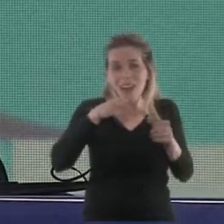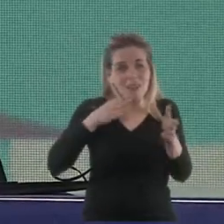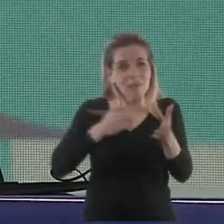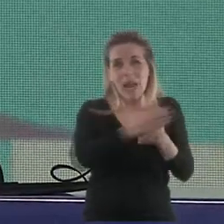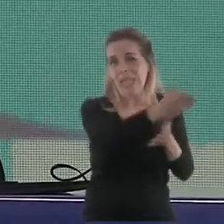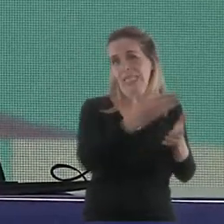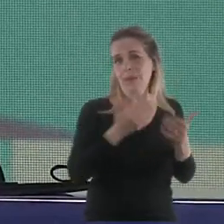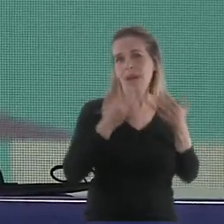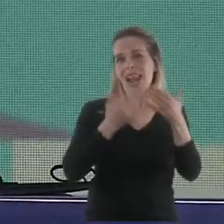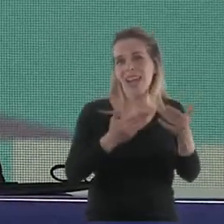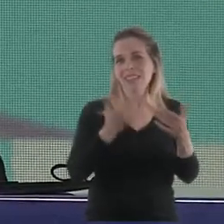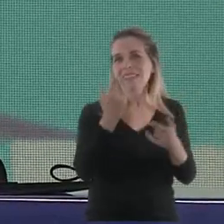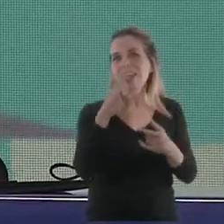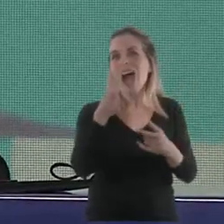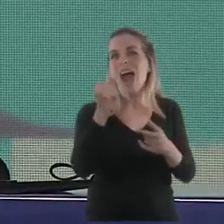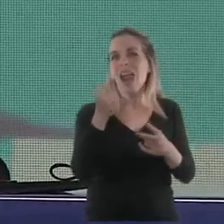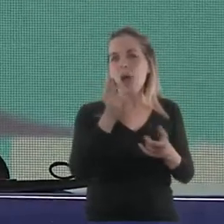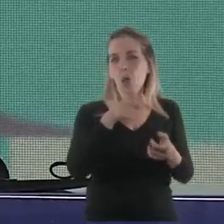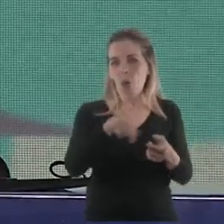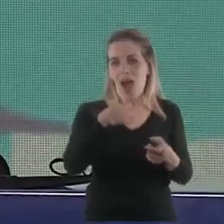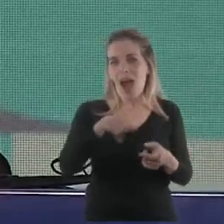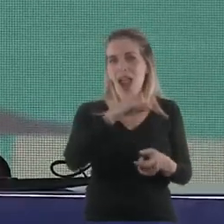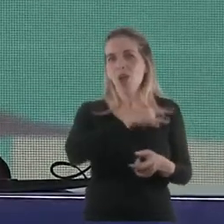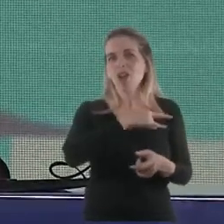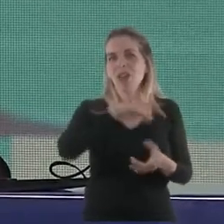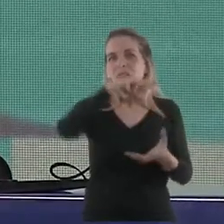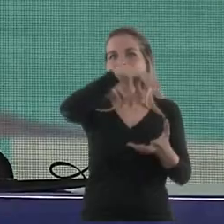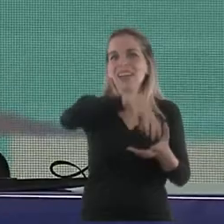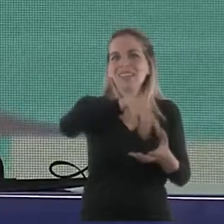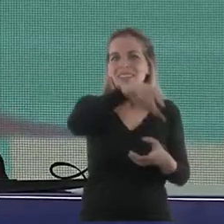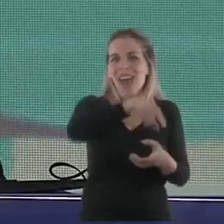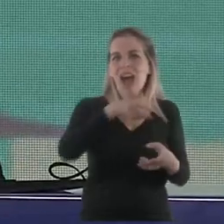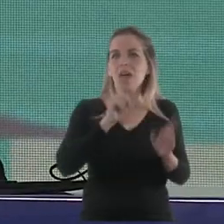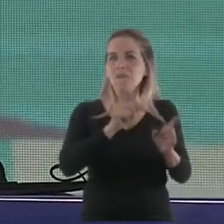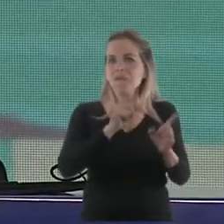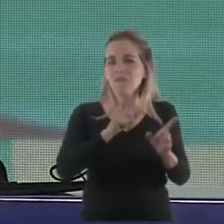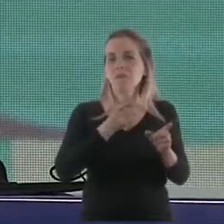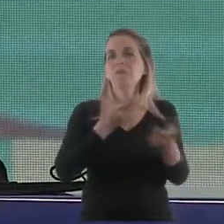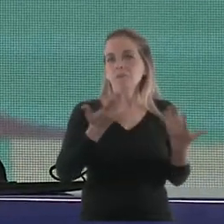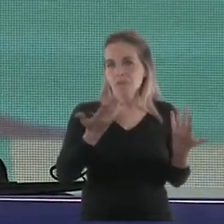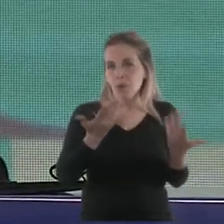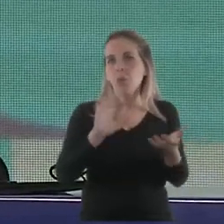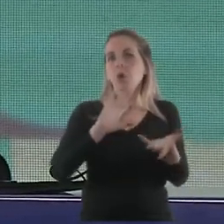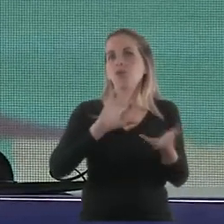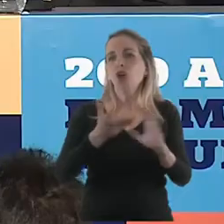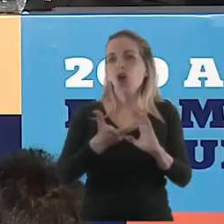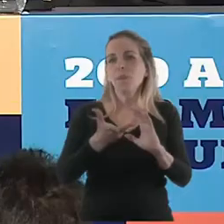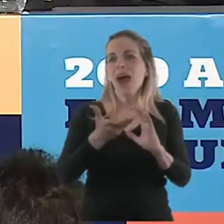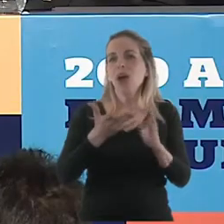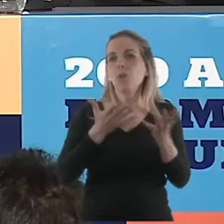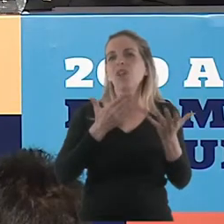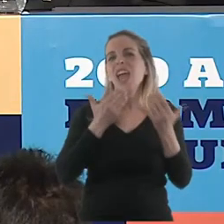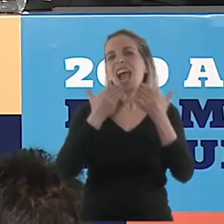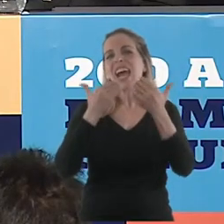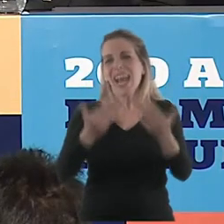darle gracias a esta facultad y a esta universidad. Y mi modo de retribuirlo es de ese